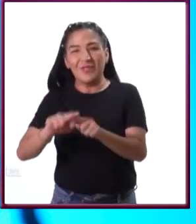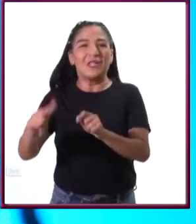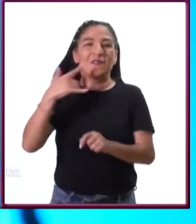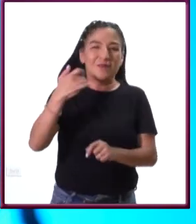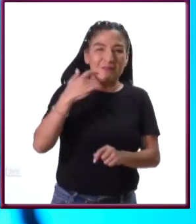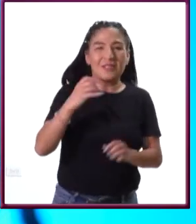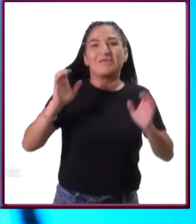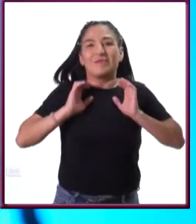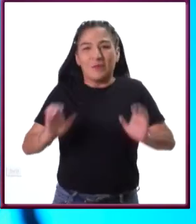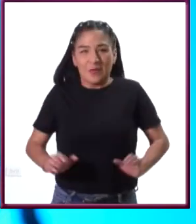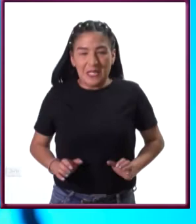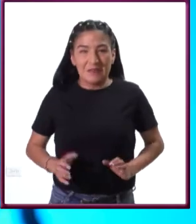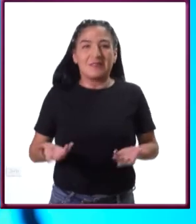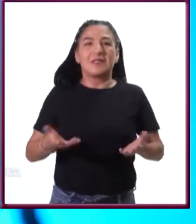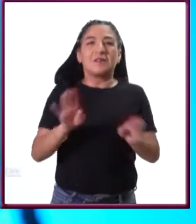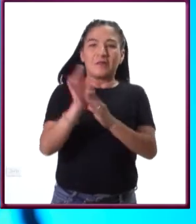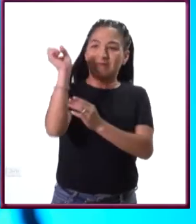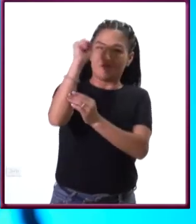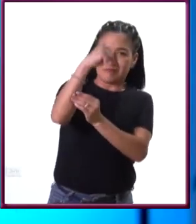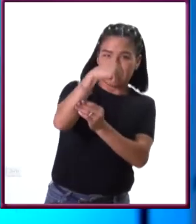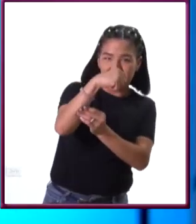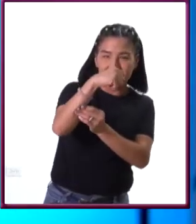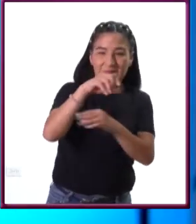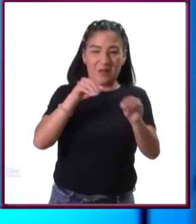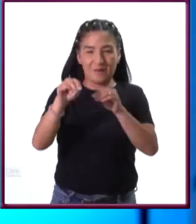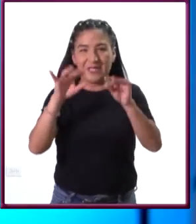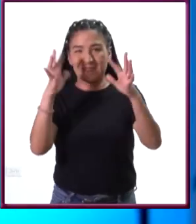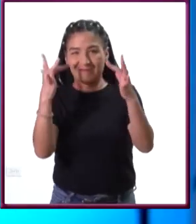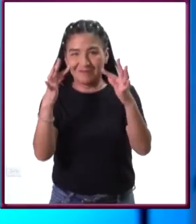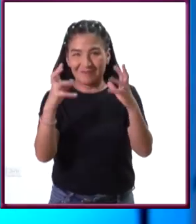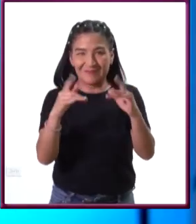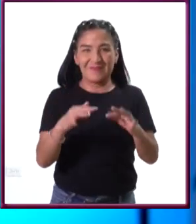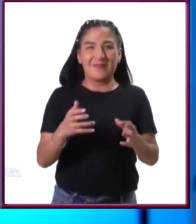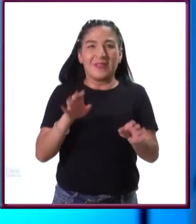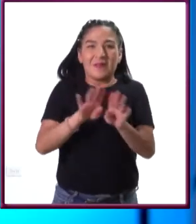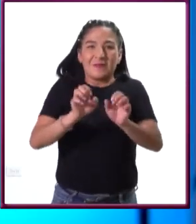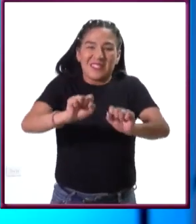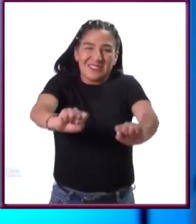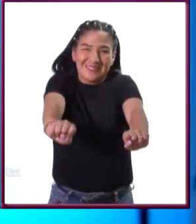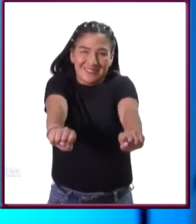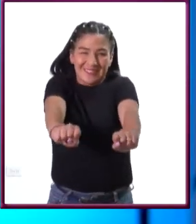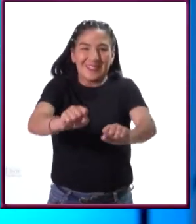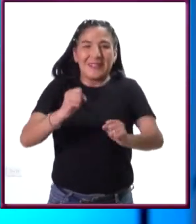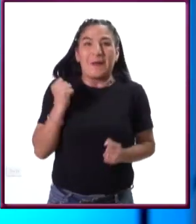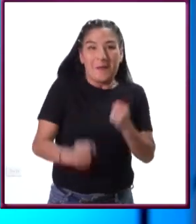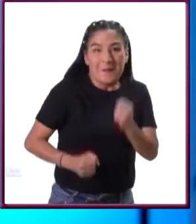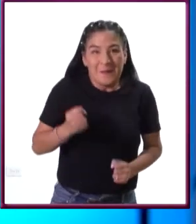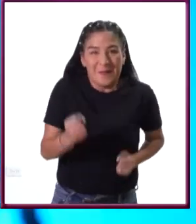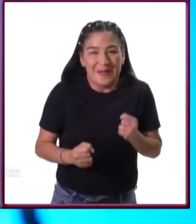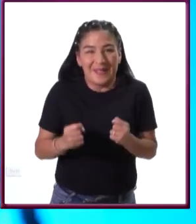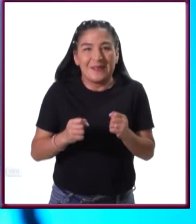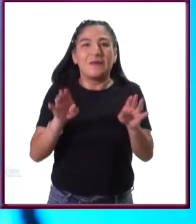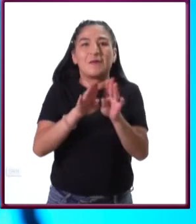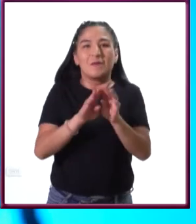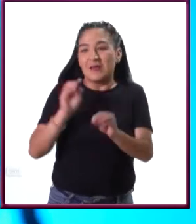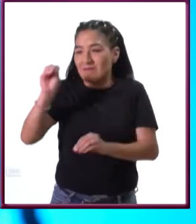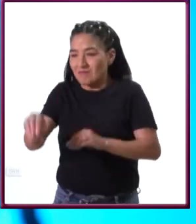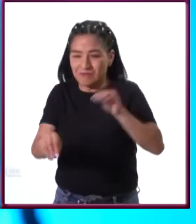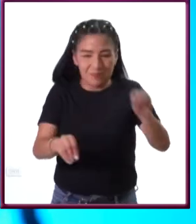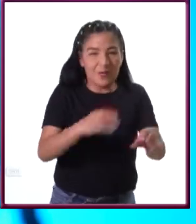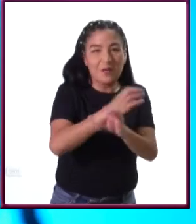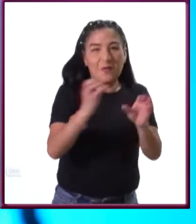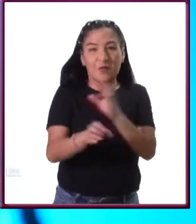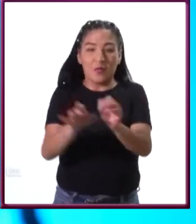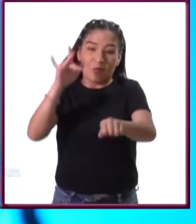como encorvarse, mover los dedos, estirarse, correr, acomodar objetos, tocar,